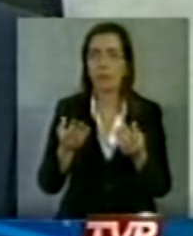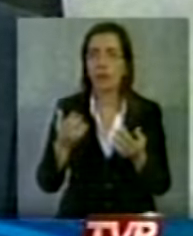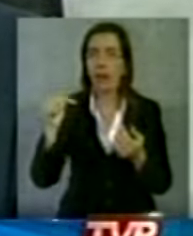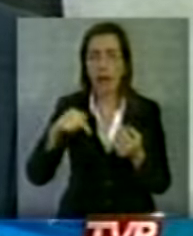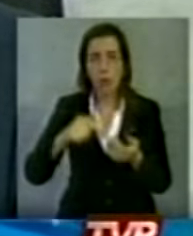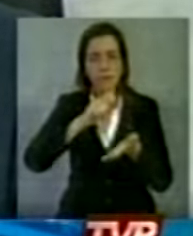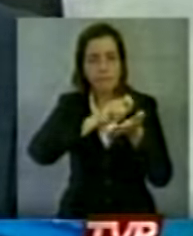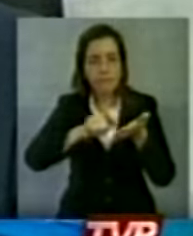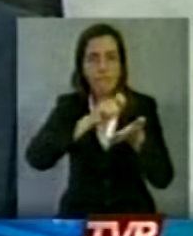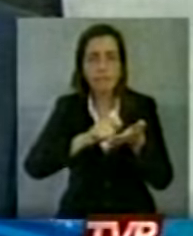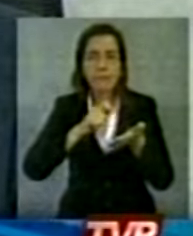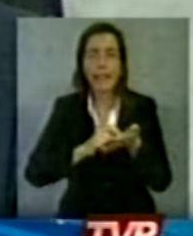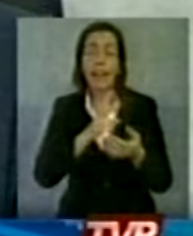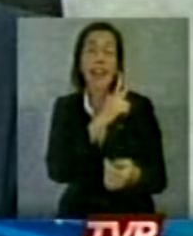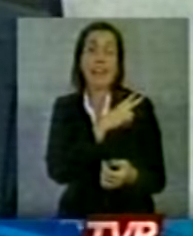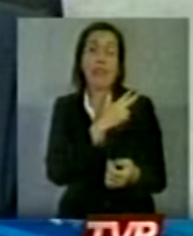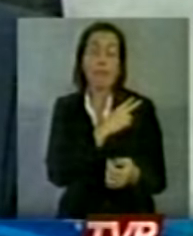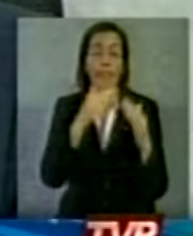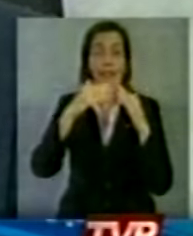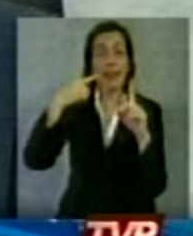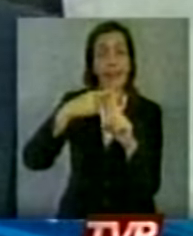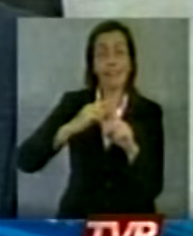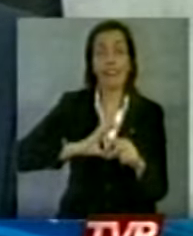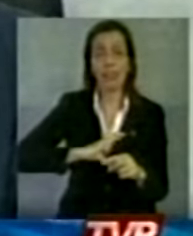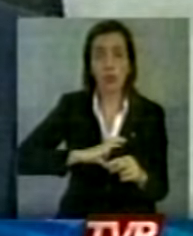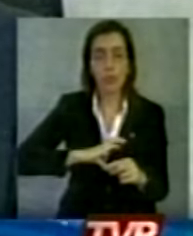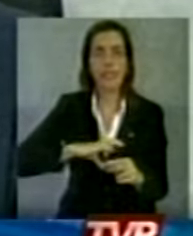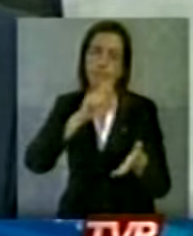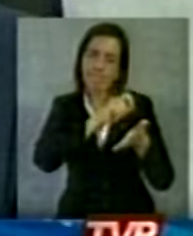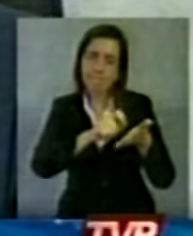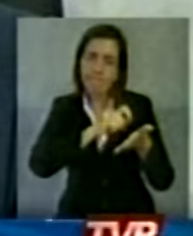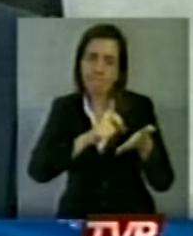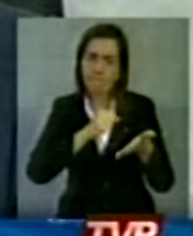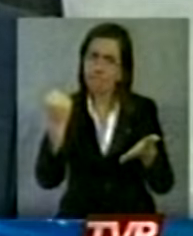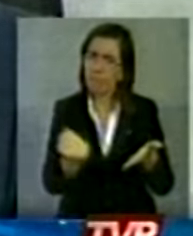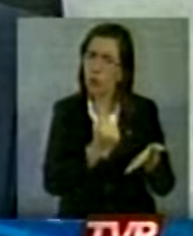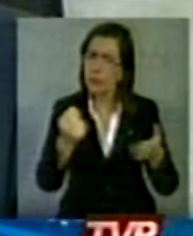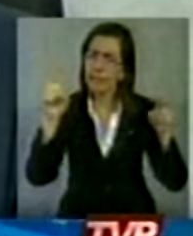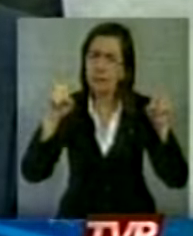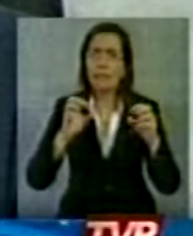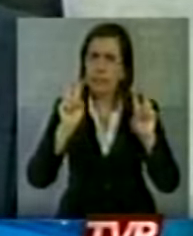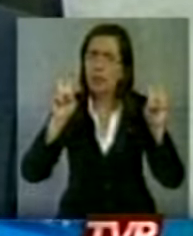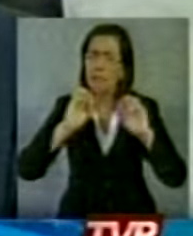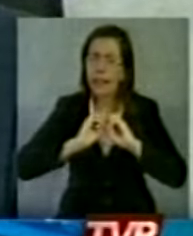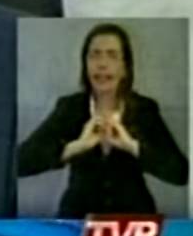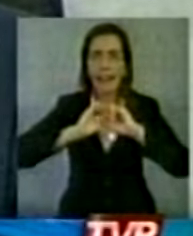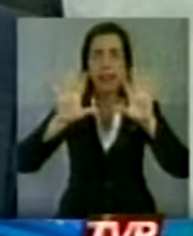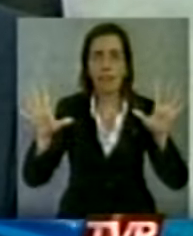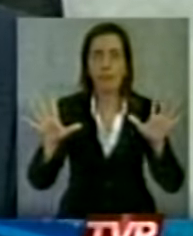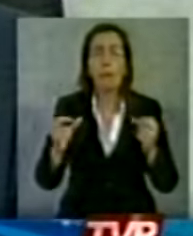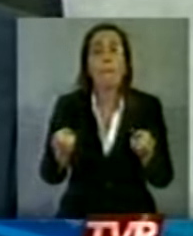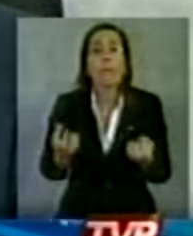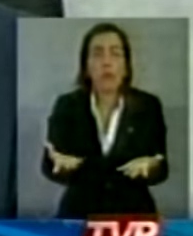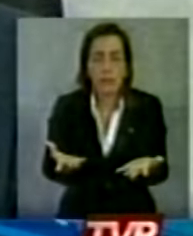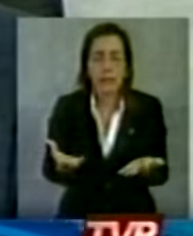una encíclica del jefe mismo de nuestra Iglesia Católica. El tema es grave, por lo menos